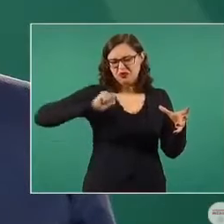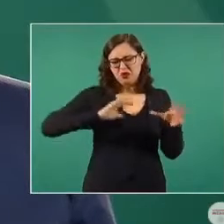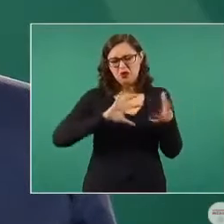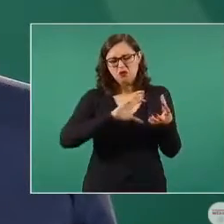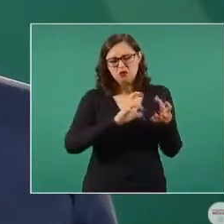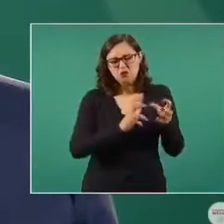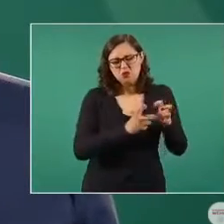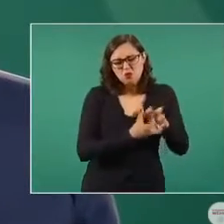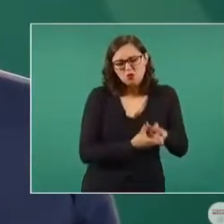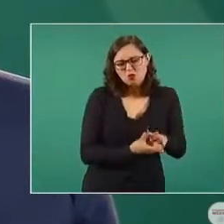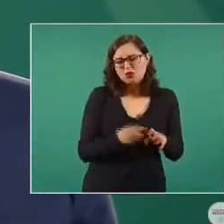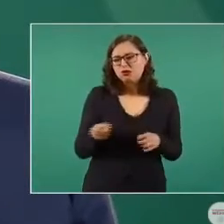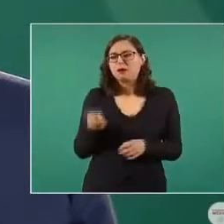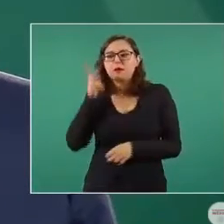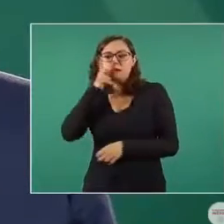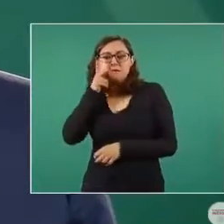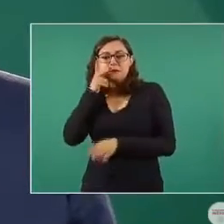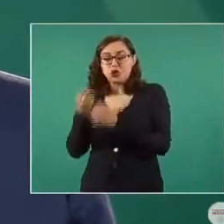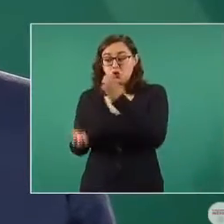en botellas viejas.